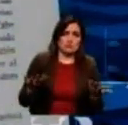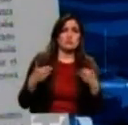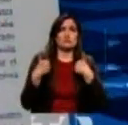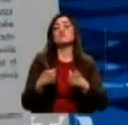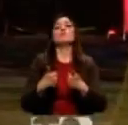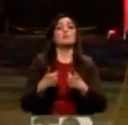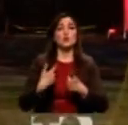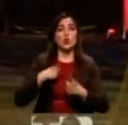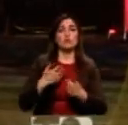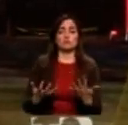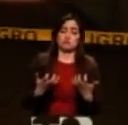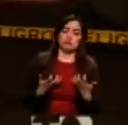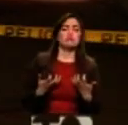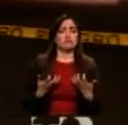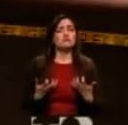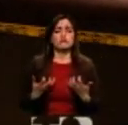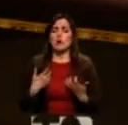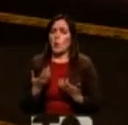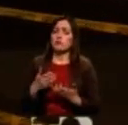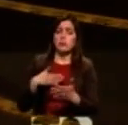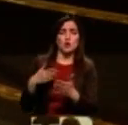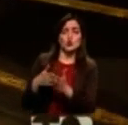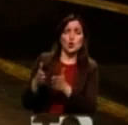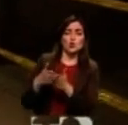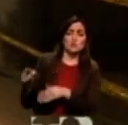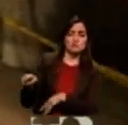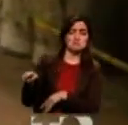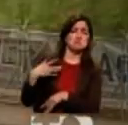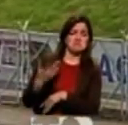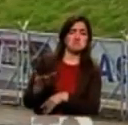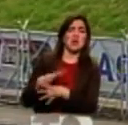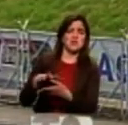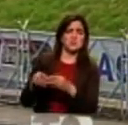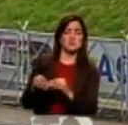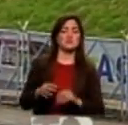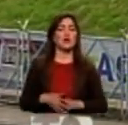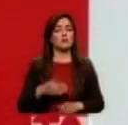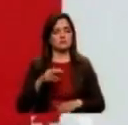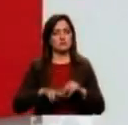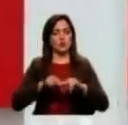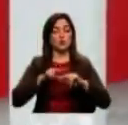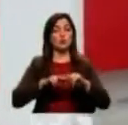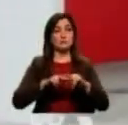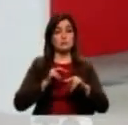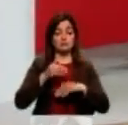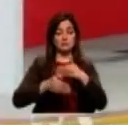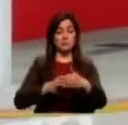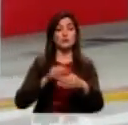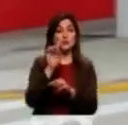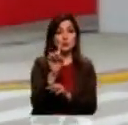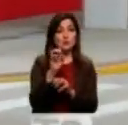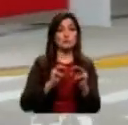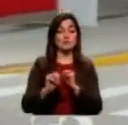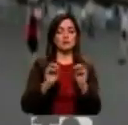predisposición de solucionar la disputa con su socio además se reconoce que la continuidad de la construcción de la fase 1 del metro de quito